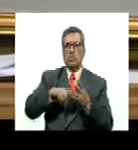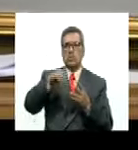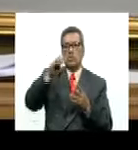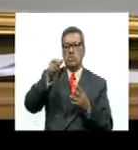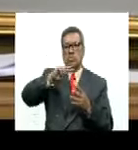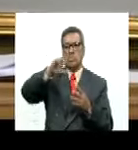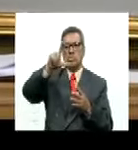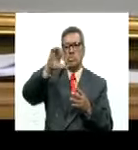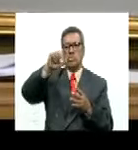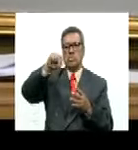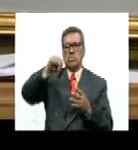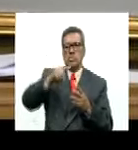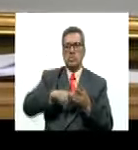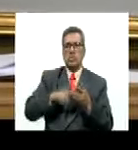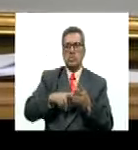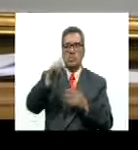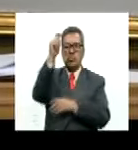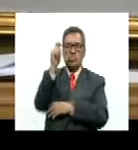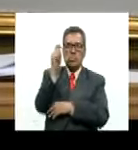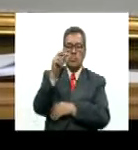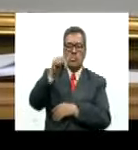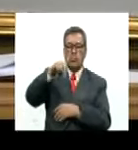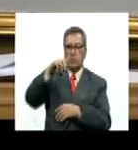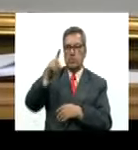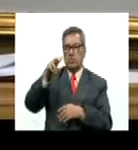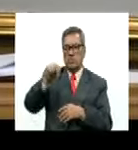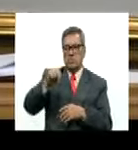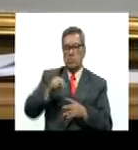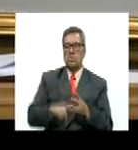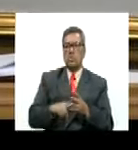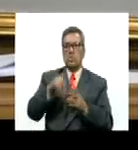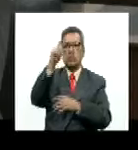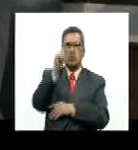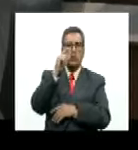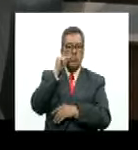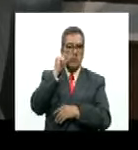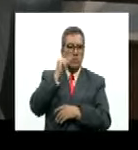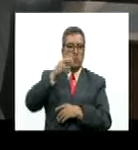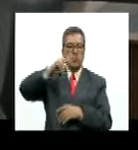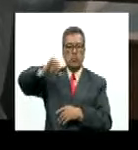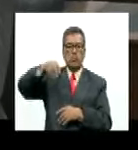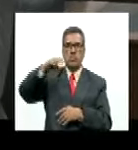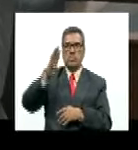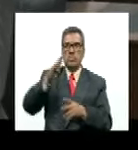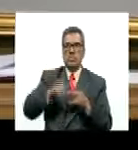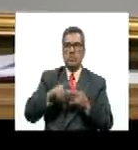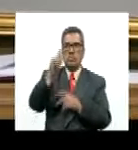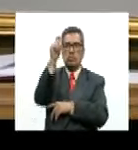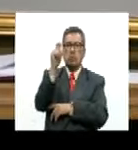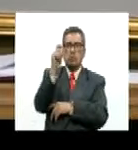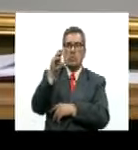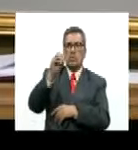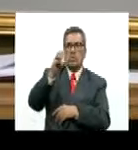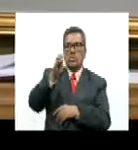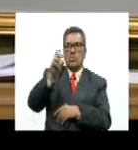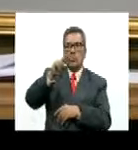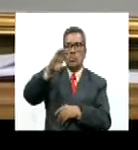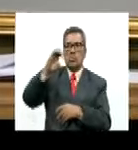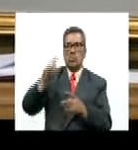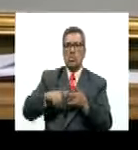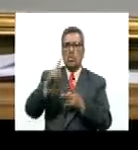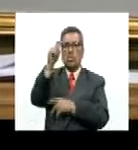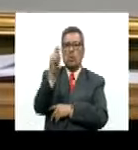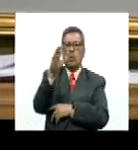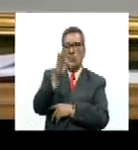Carolina García Carreño, la diputada Rosbexa Poleo, el diputado Jesús Brito, el diputado Óscar Rondero, el